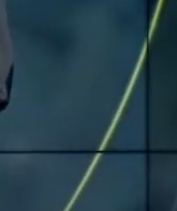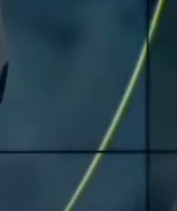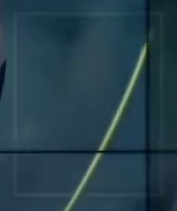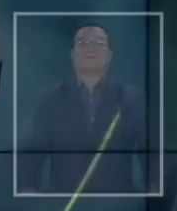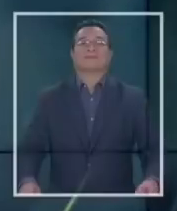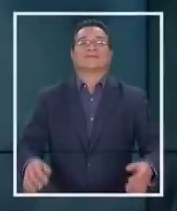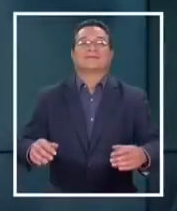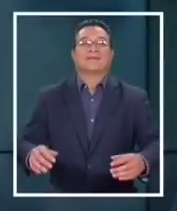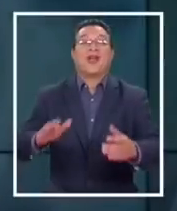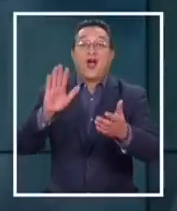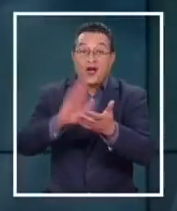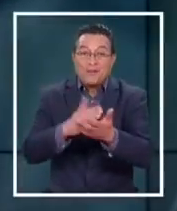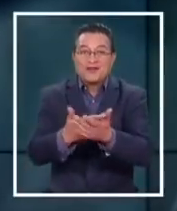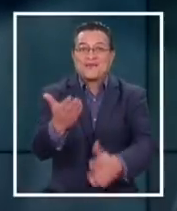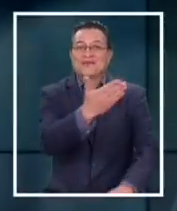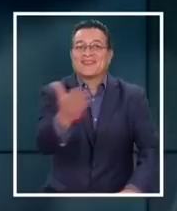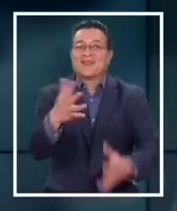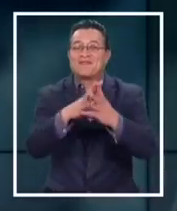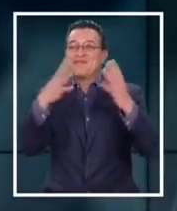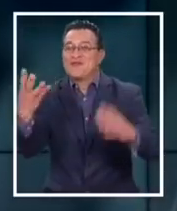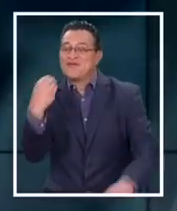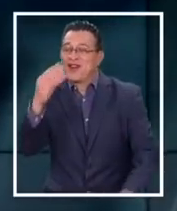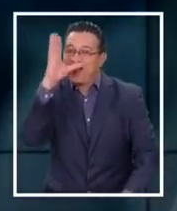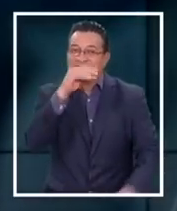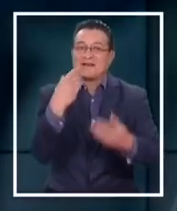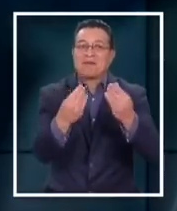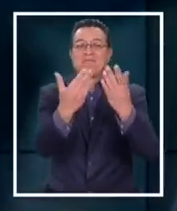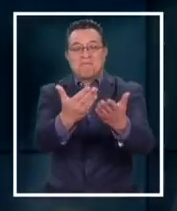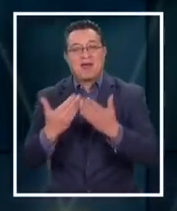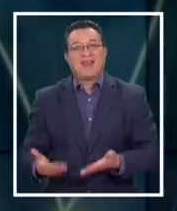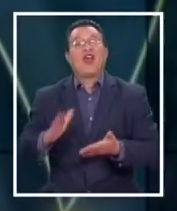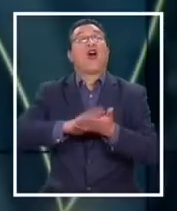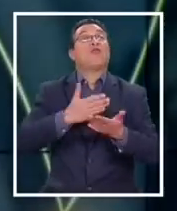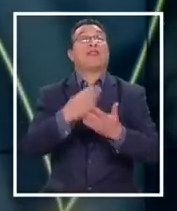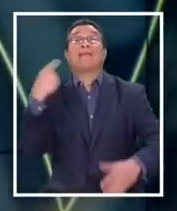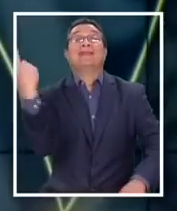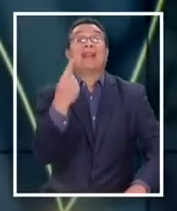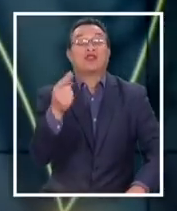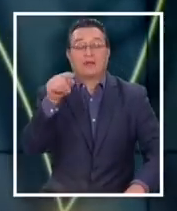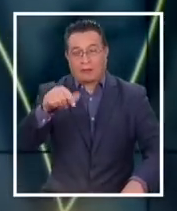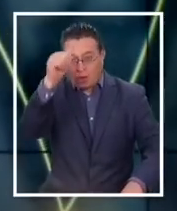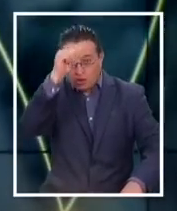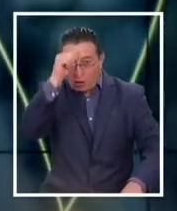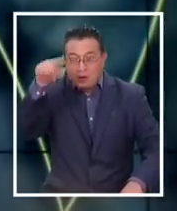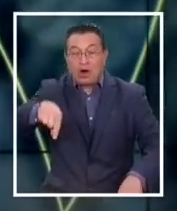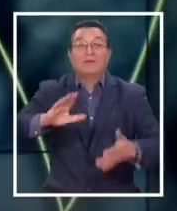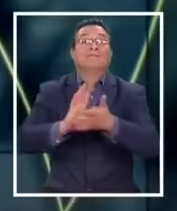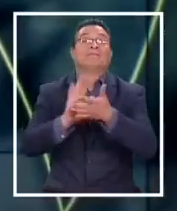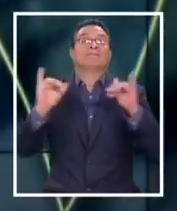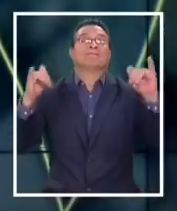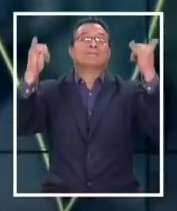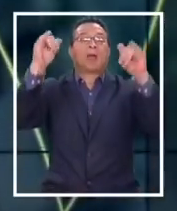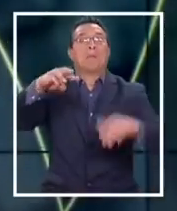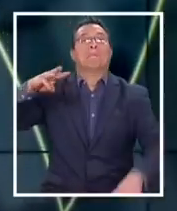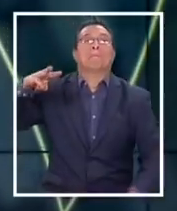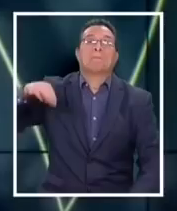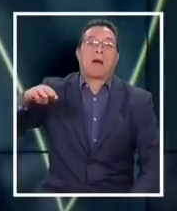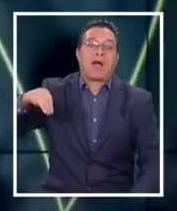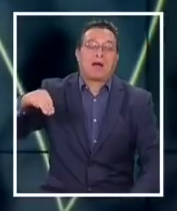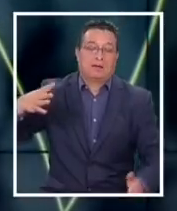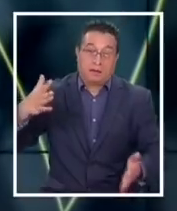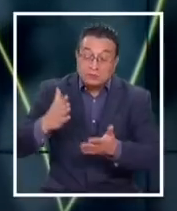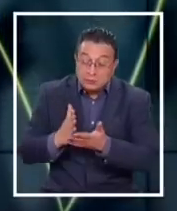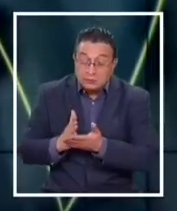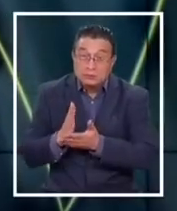¿Cómo están ustedes? Muy buenas noches. Bienvenidos a Estado Nacional en este domingo en que estamos celebrando a las madres. Así que antes de